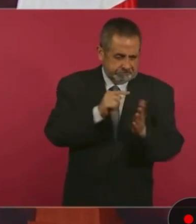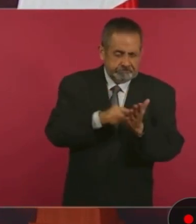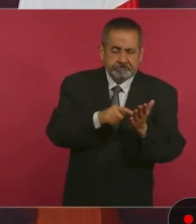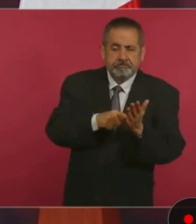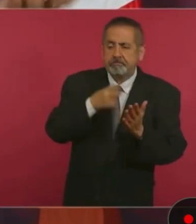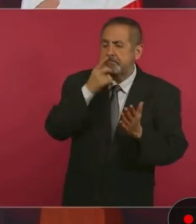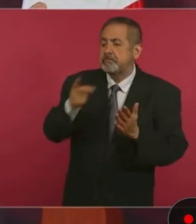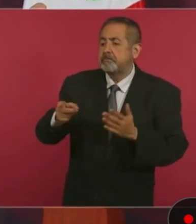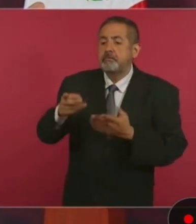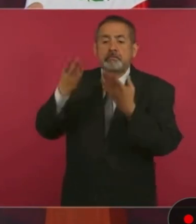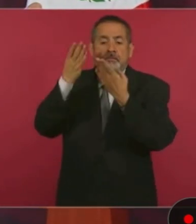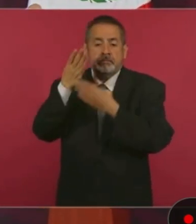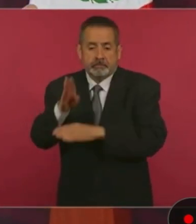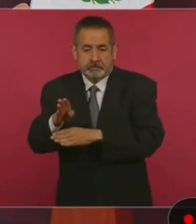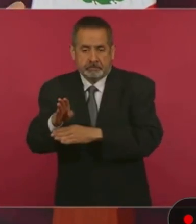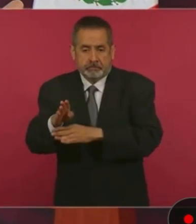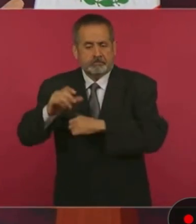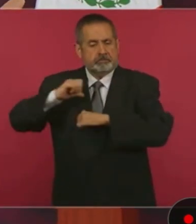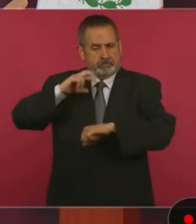se privatizara